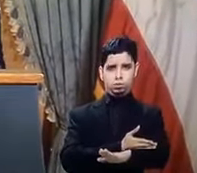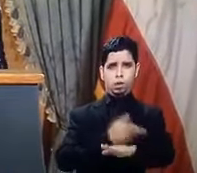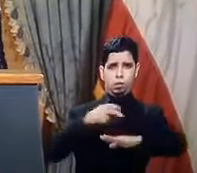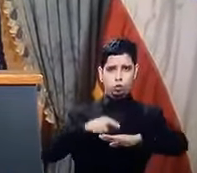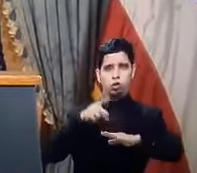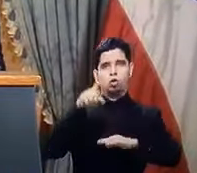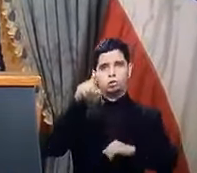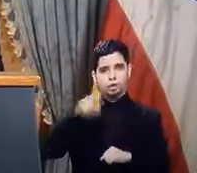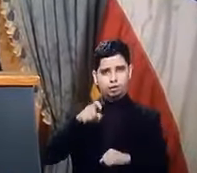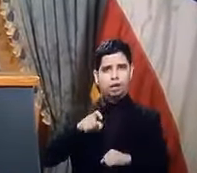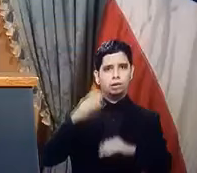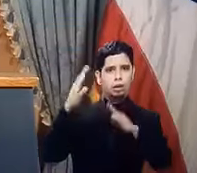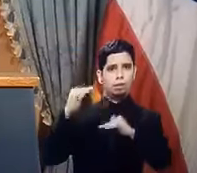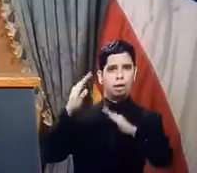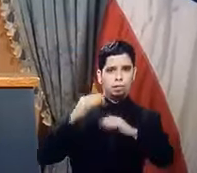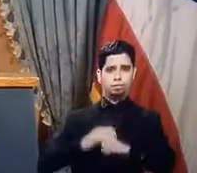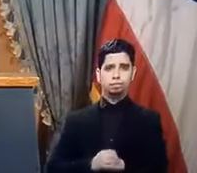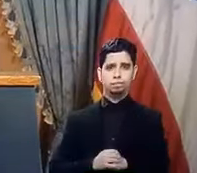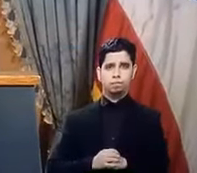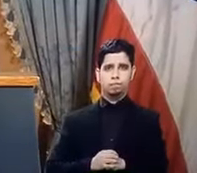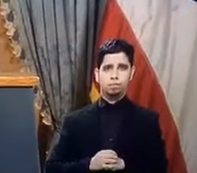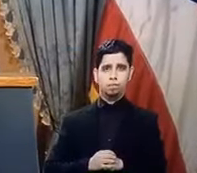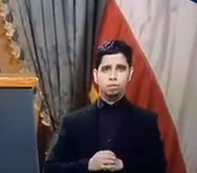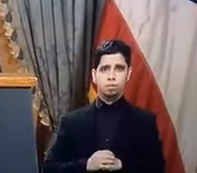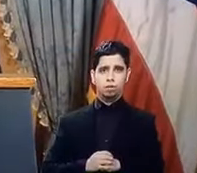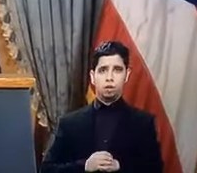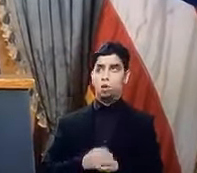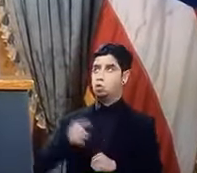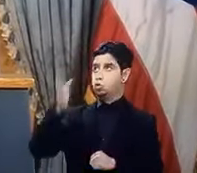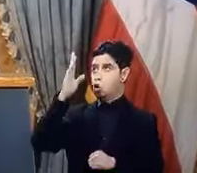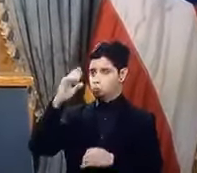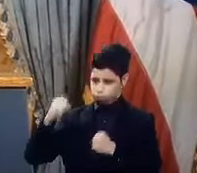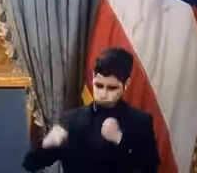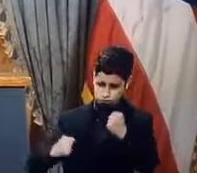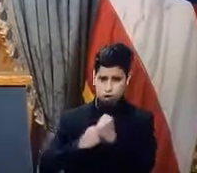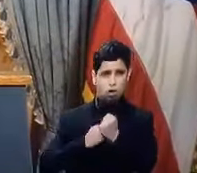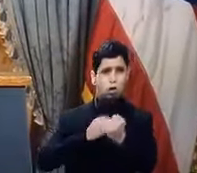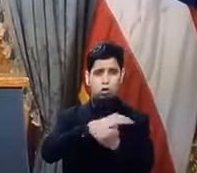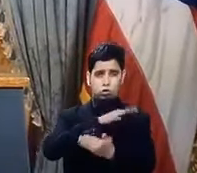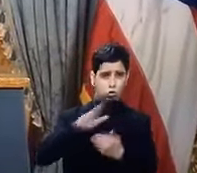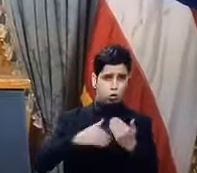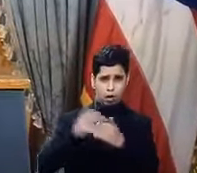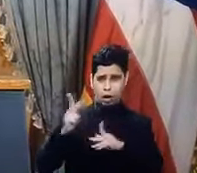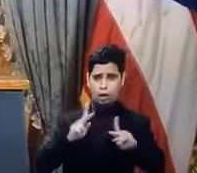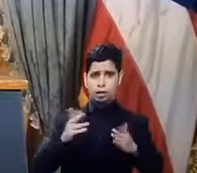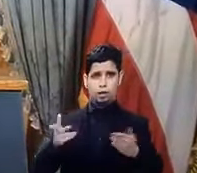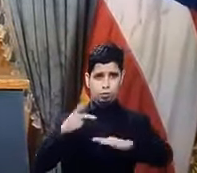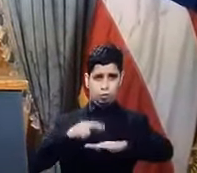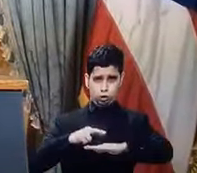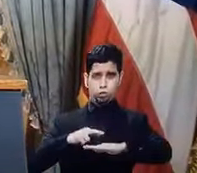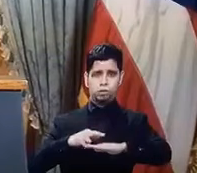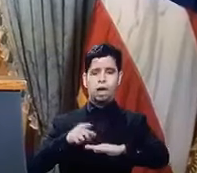merece y espera. Con la ayuda de Dios y de todos los que habitamos en esta bendita